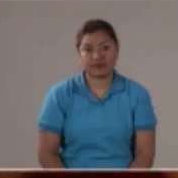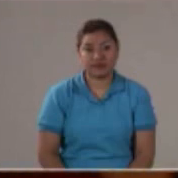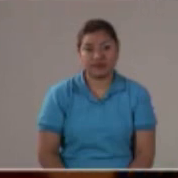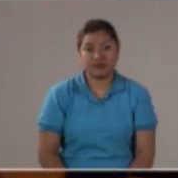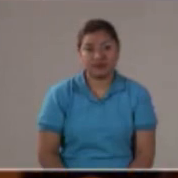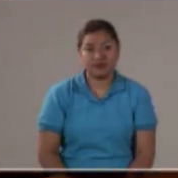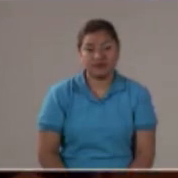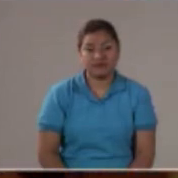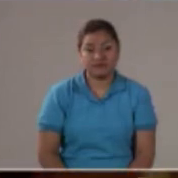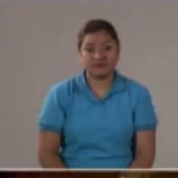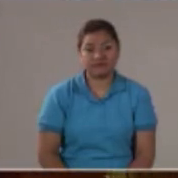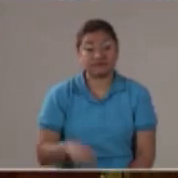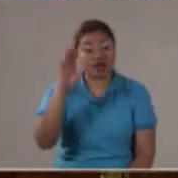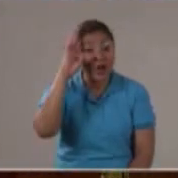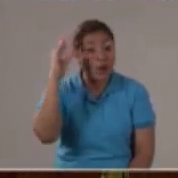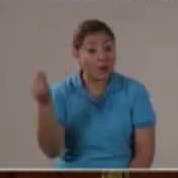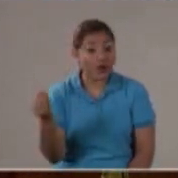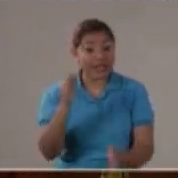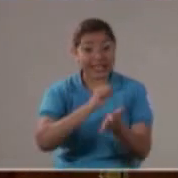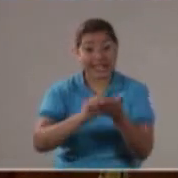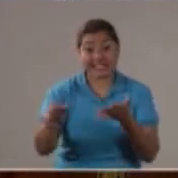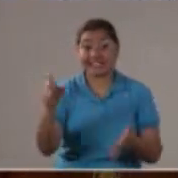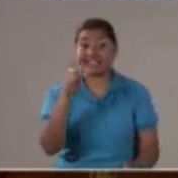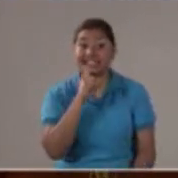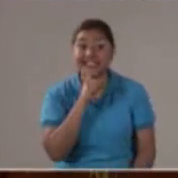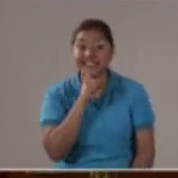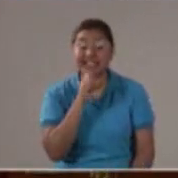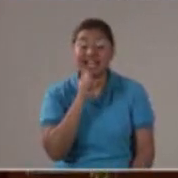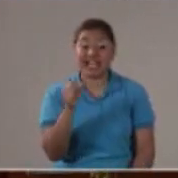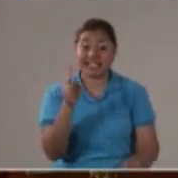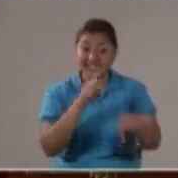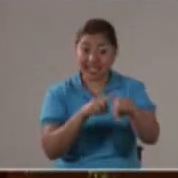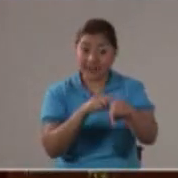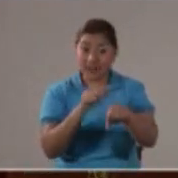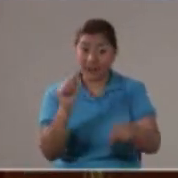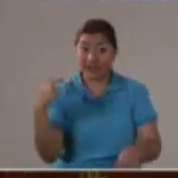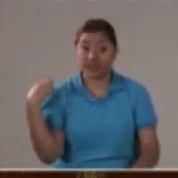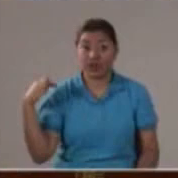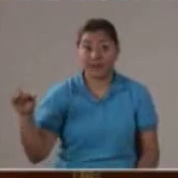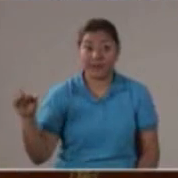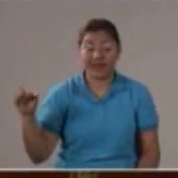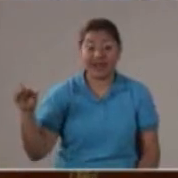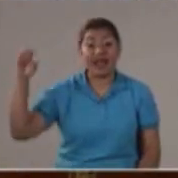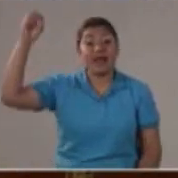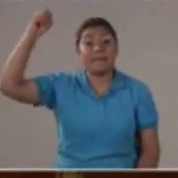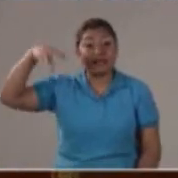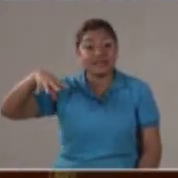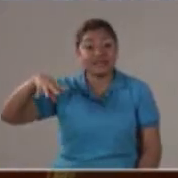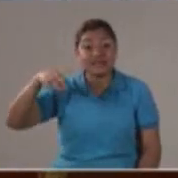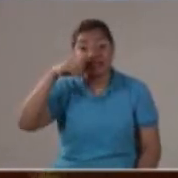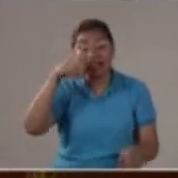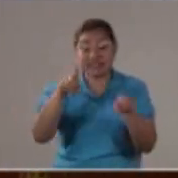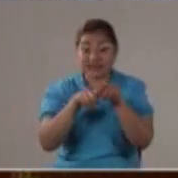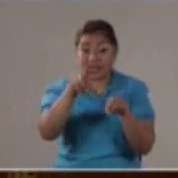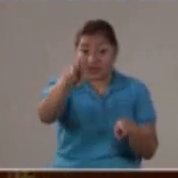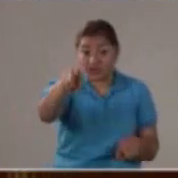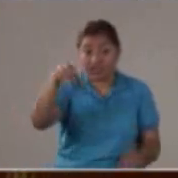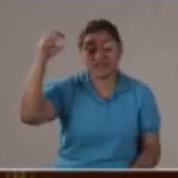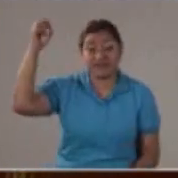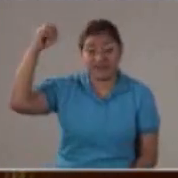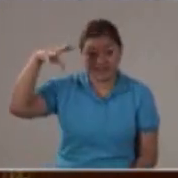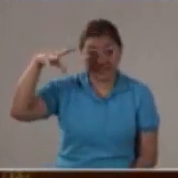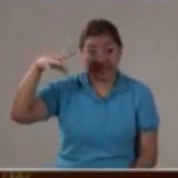Bendígalos. Porque la Santa Cena es el momento para bendecir y ser bendecido. Es el círculo